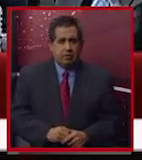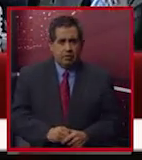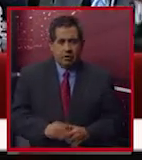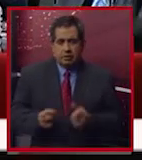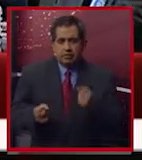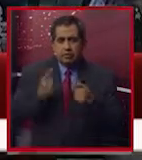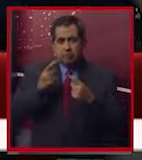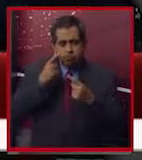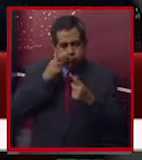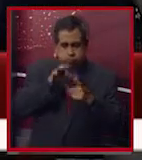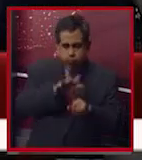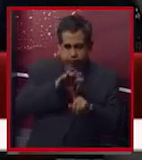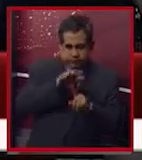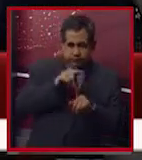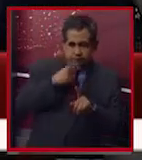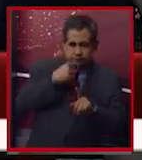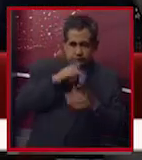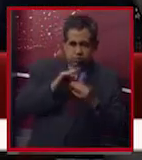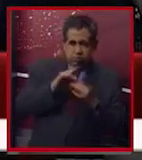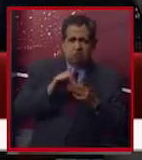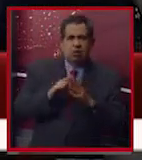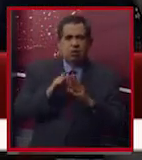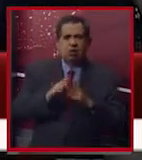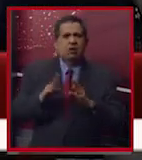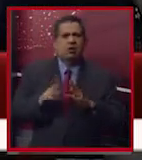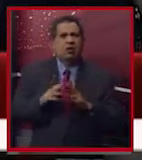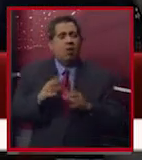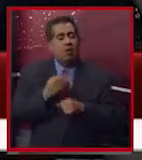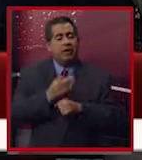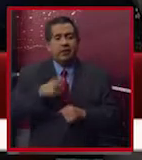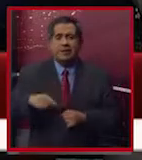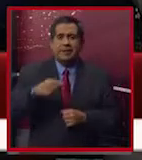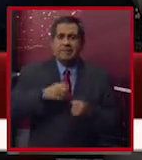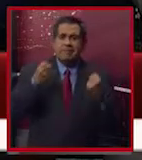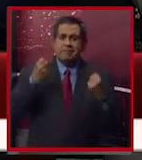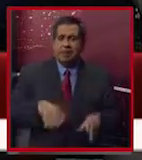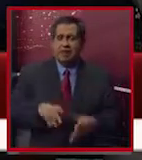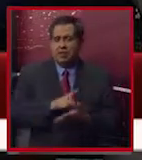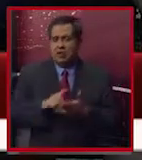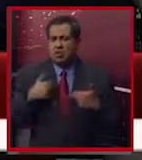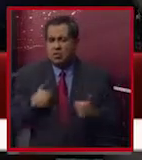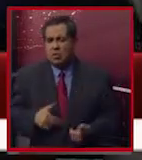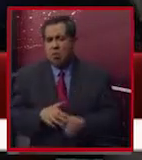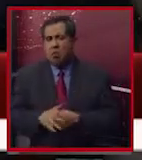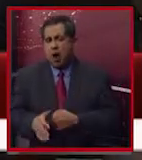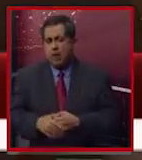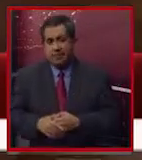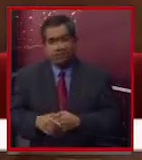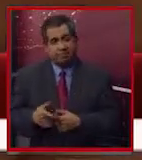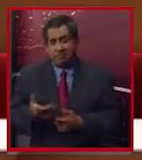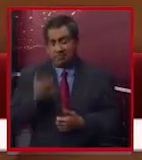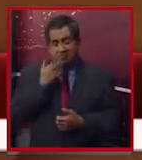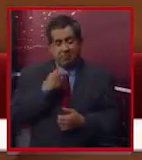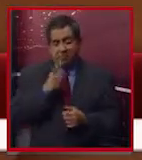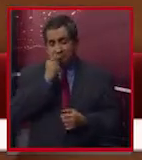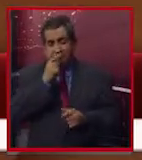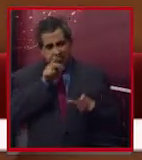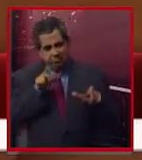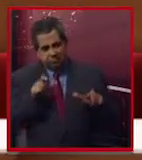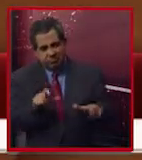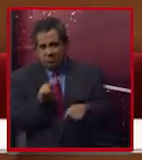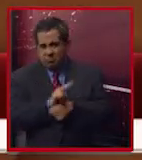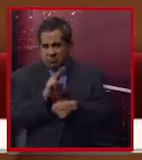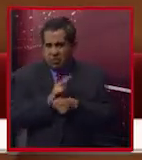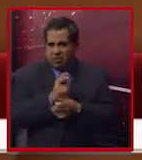Entre los hechos destacados por el Ombudsman como factores que han contribuido a la afectación de los derechos humanos está el abandono que se ha tenido de los cuerpos